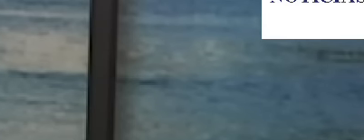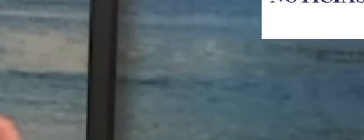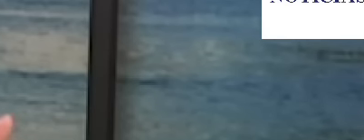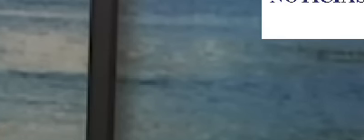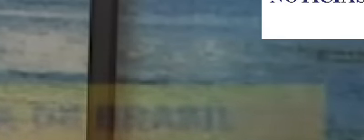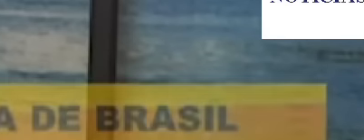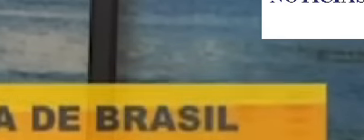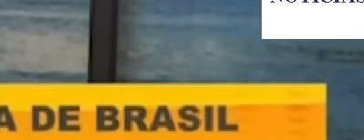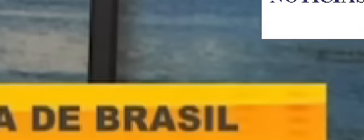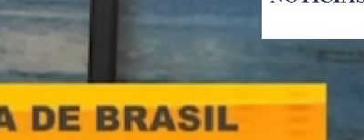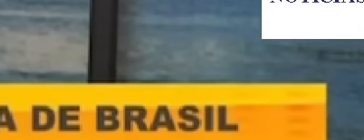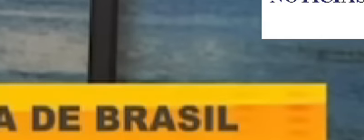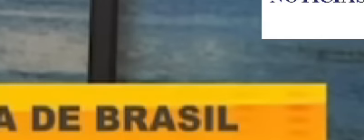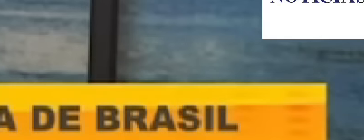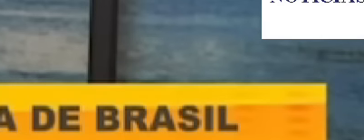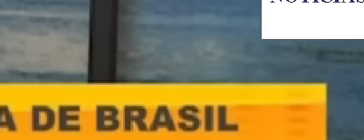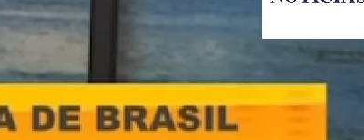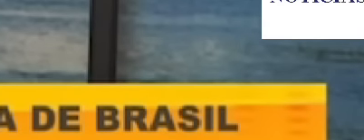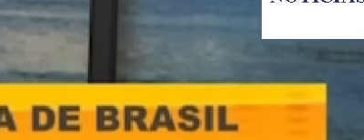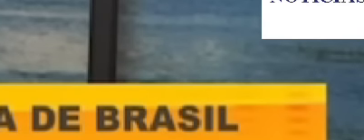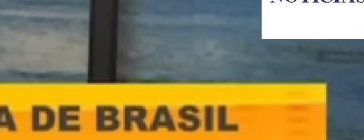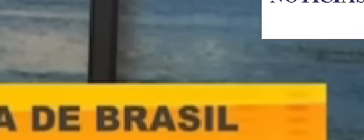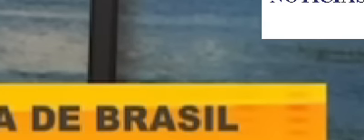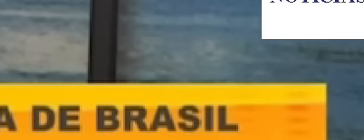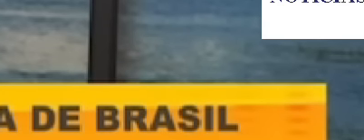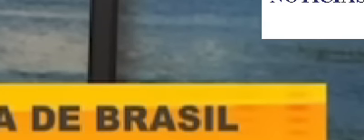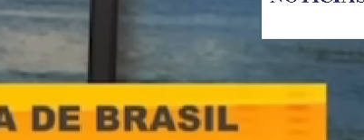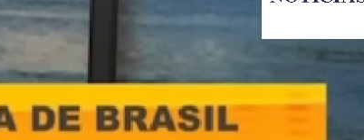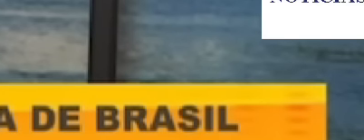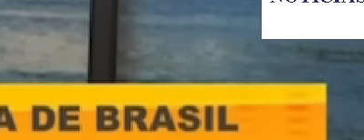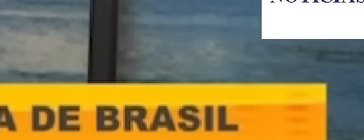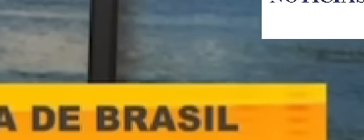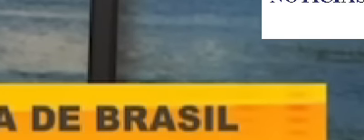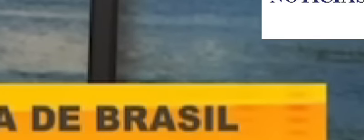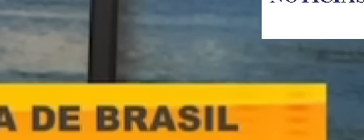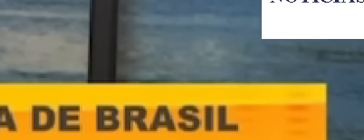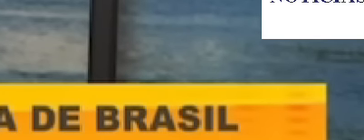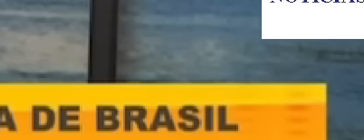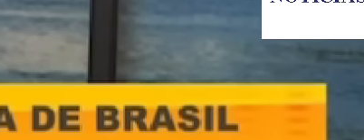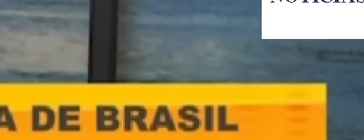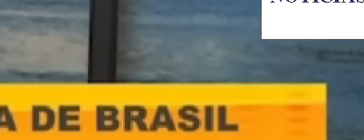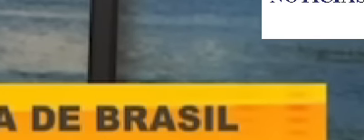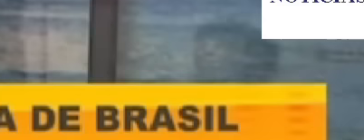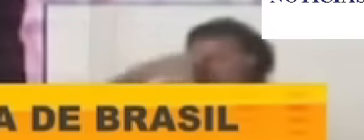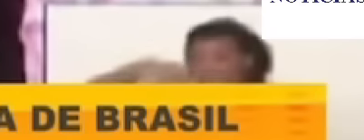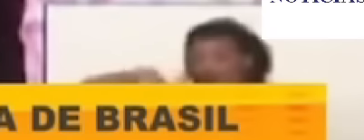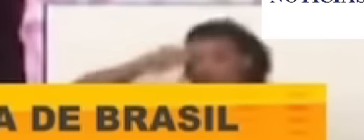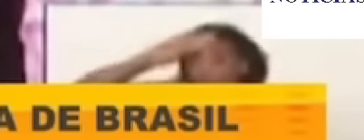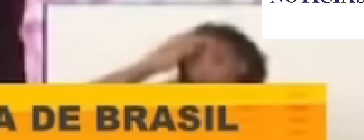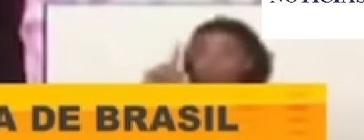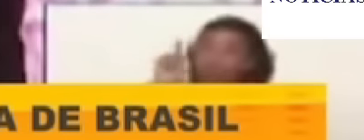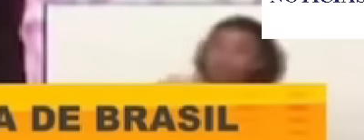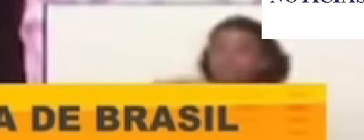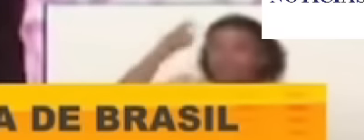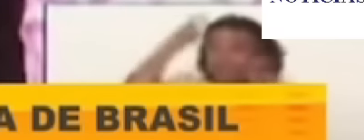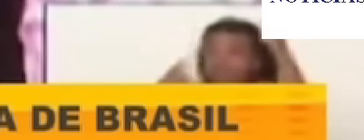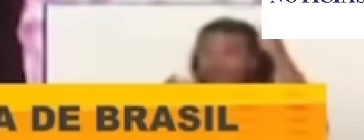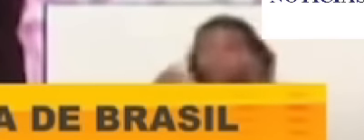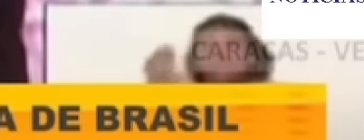promovió el veto para que Venezuela no ingresase a los BRICS. Les presentamos los detalles de lo que dijo.